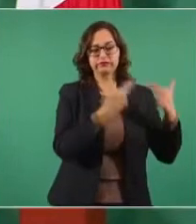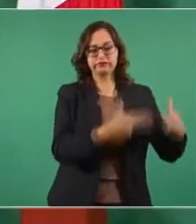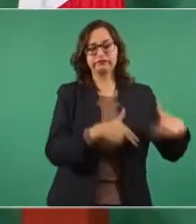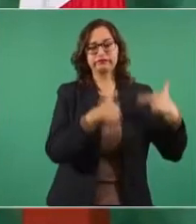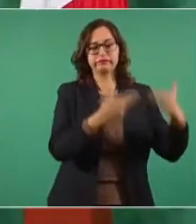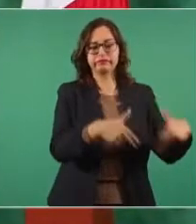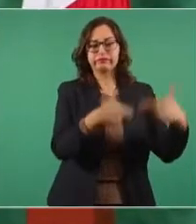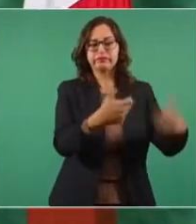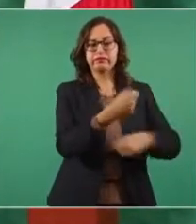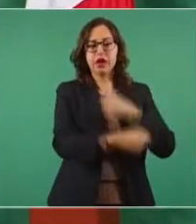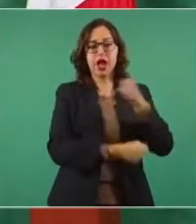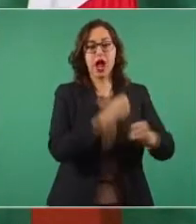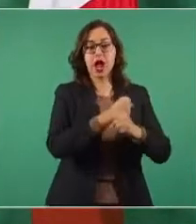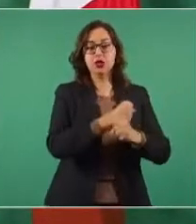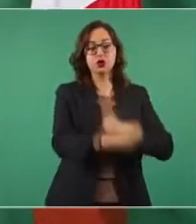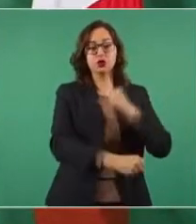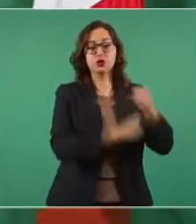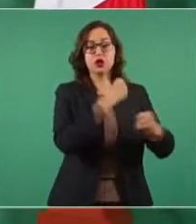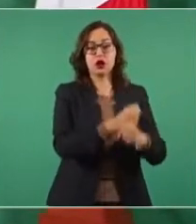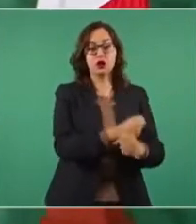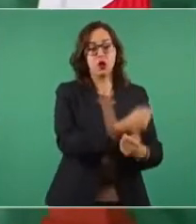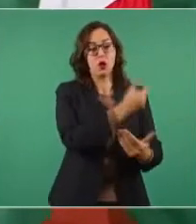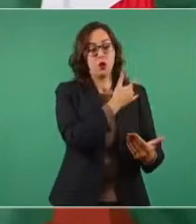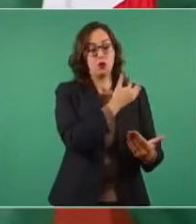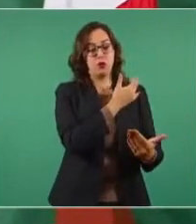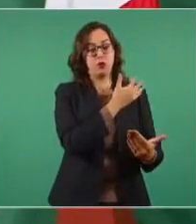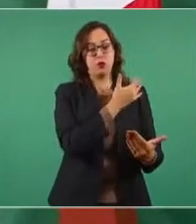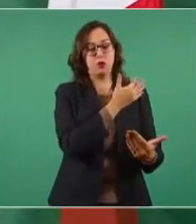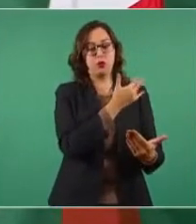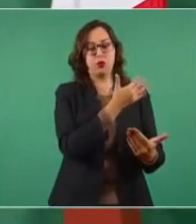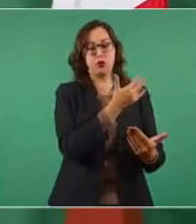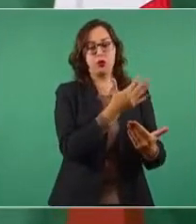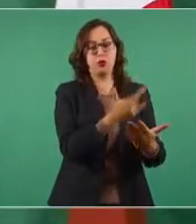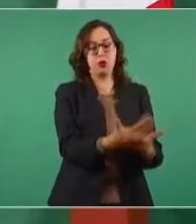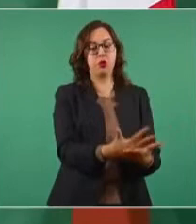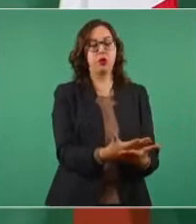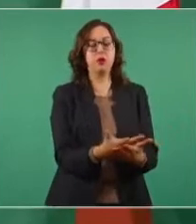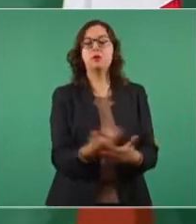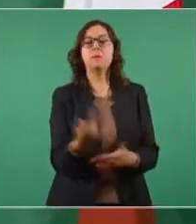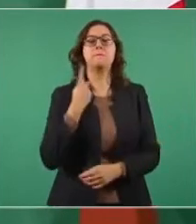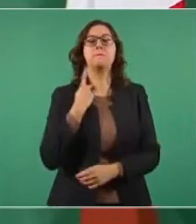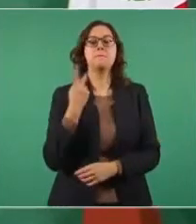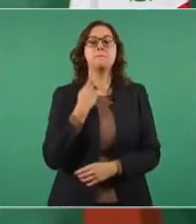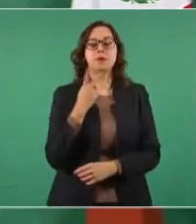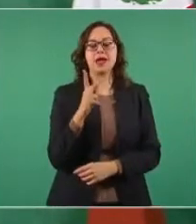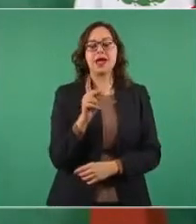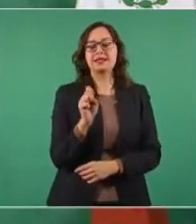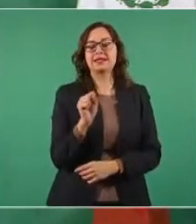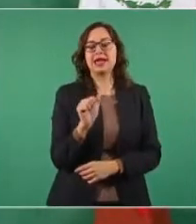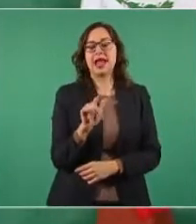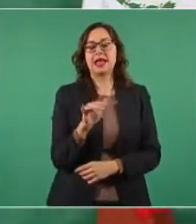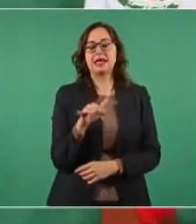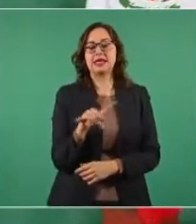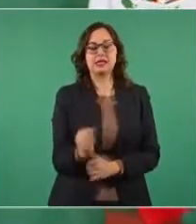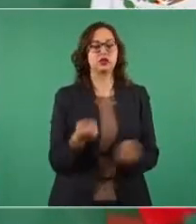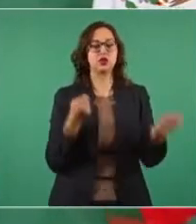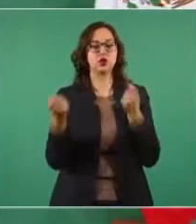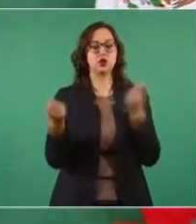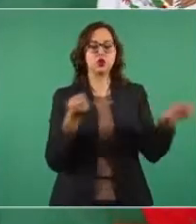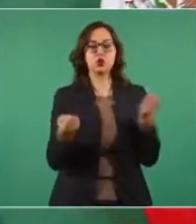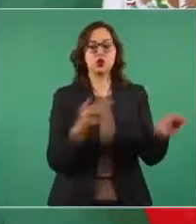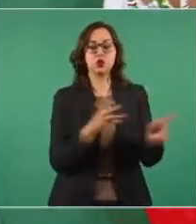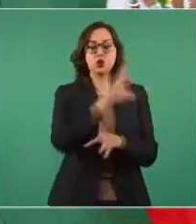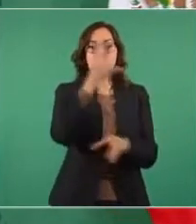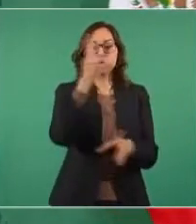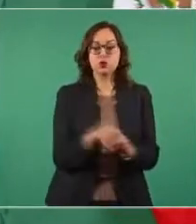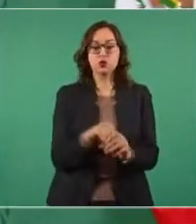durante mucho tiempo fue el salinismo como política económica pues todo eso es